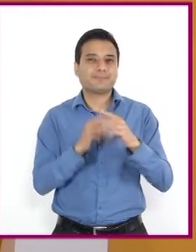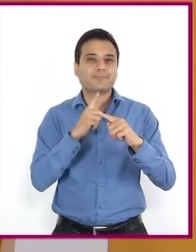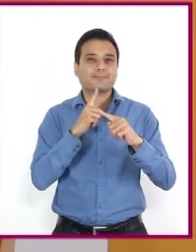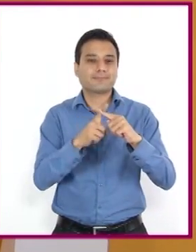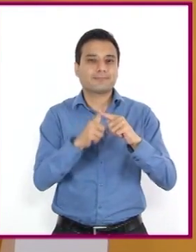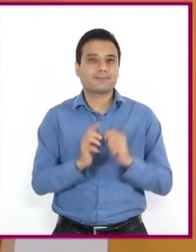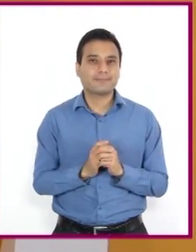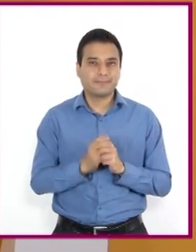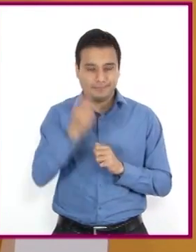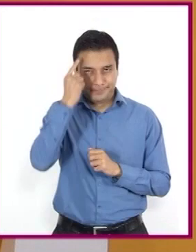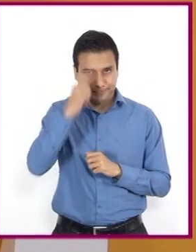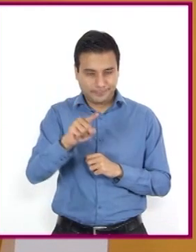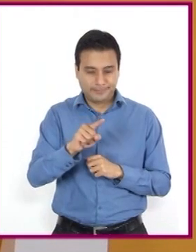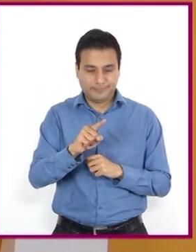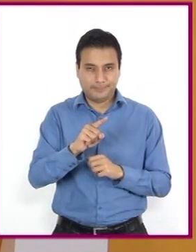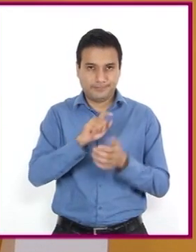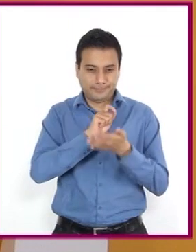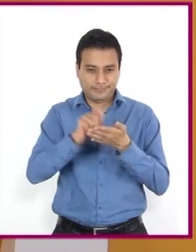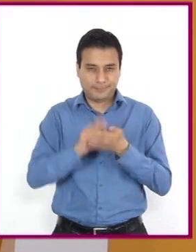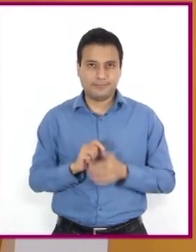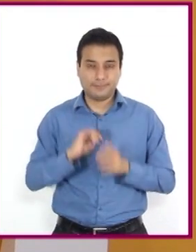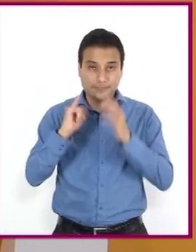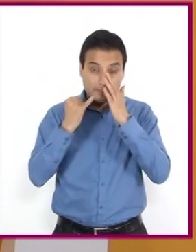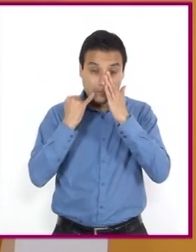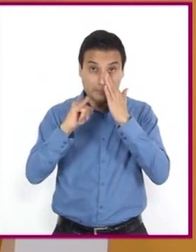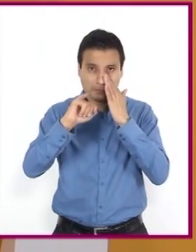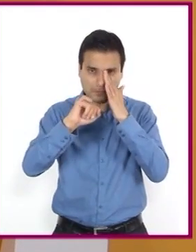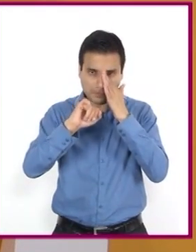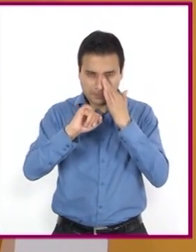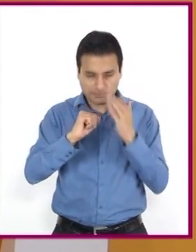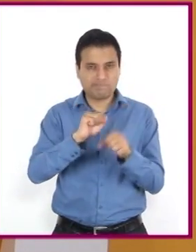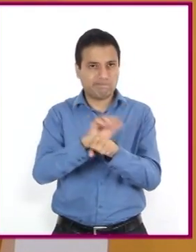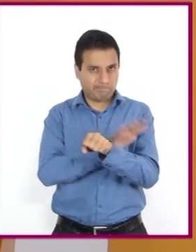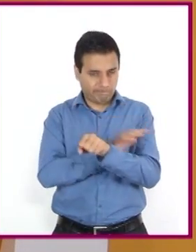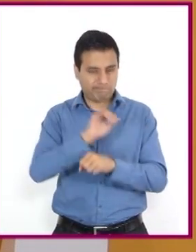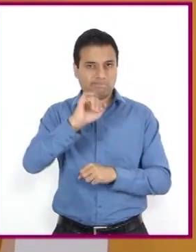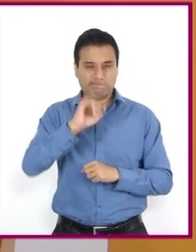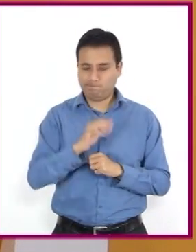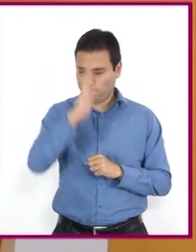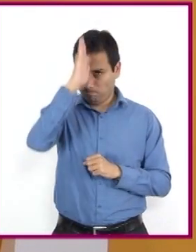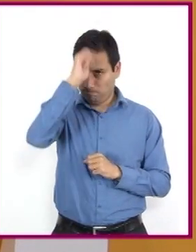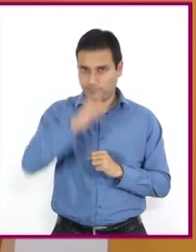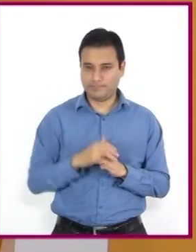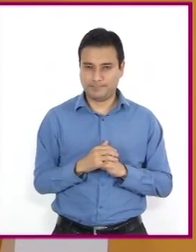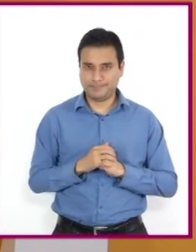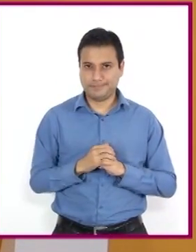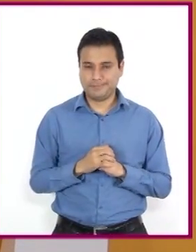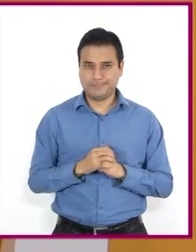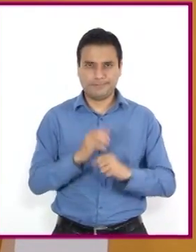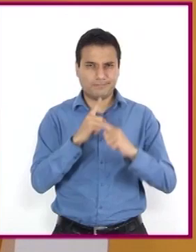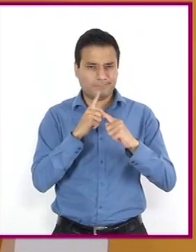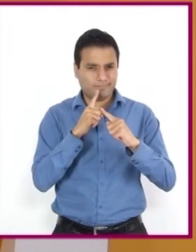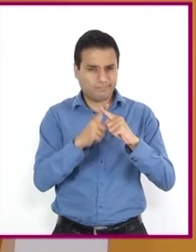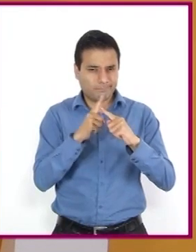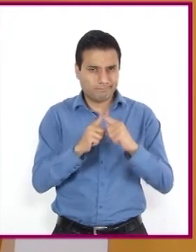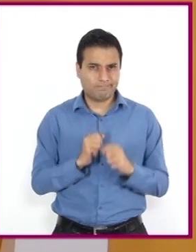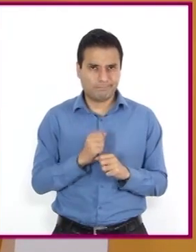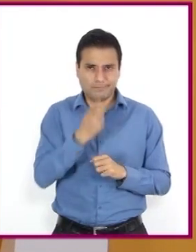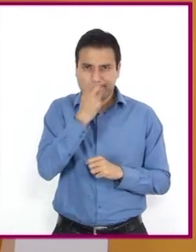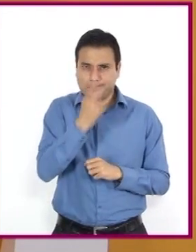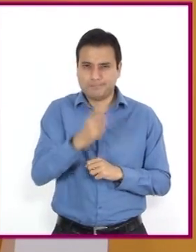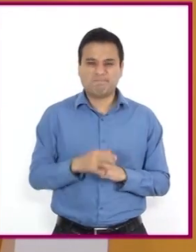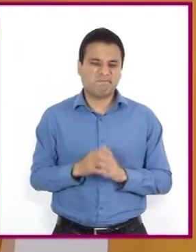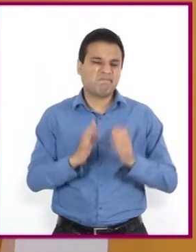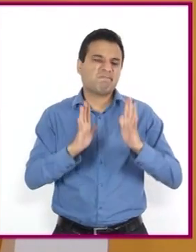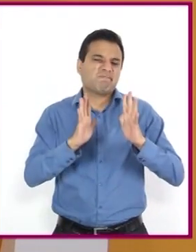el segundo renglón. Giancarlo se emocionó con este reto. El argumento multiplicativo, dijo.